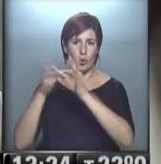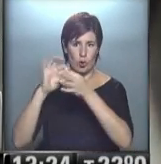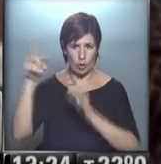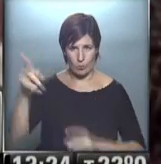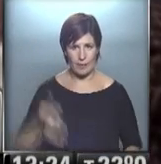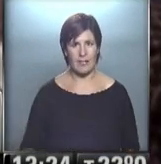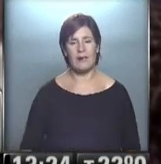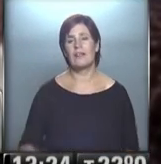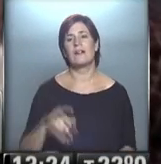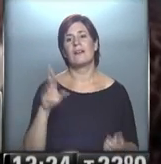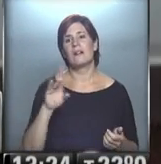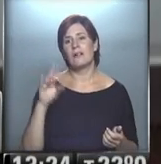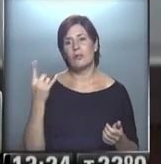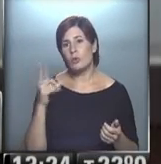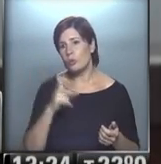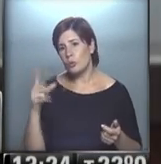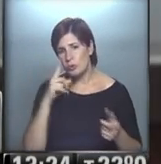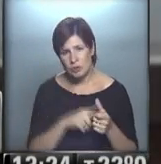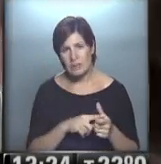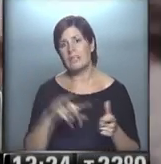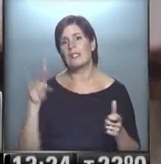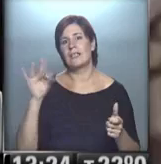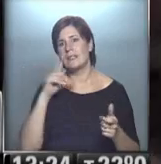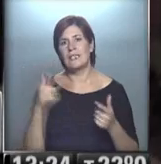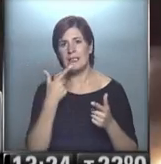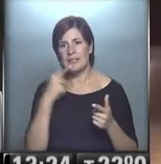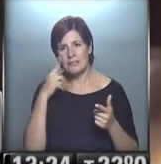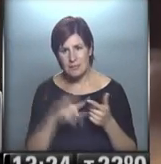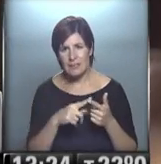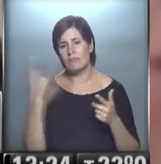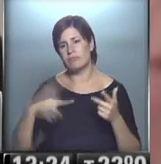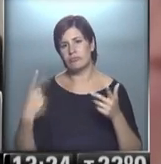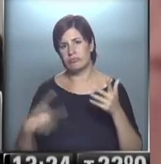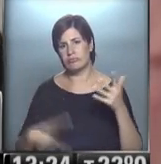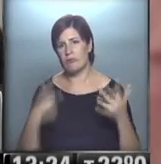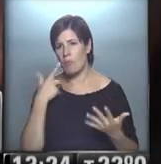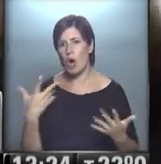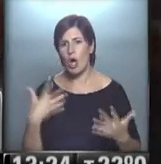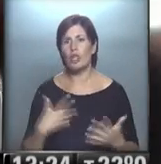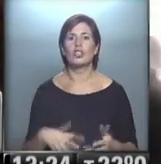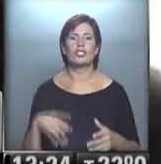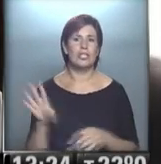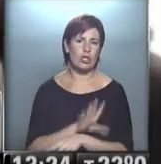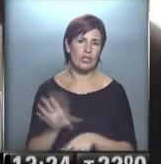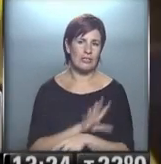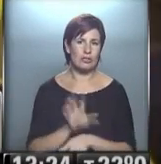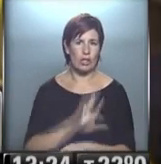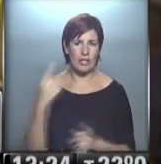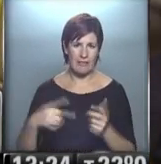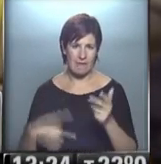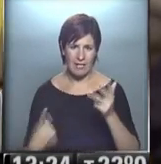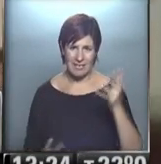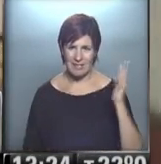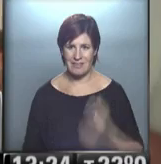Celina ruchi Emilio dici Gonzalo urtiz Berea Juan isola María Fernanda tedesco María ines aramburu y Nazareno casero